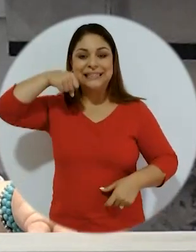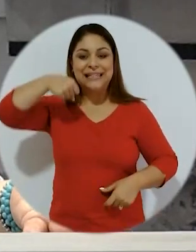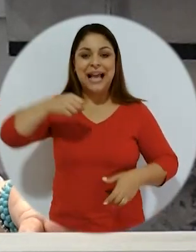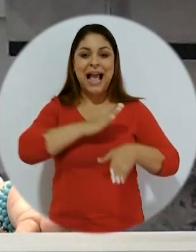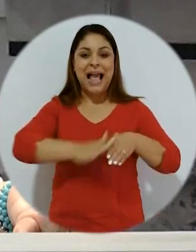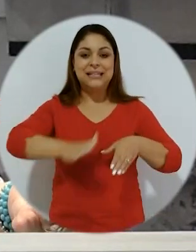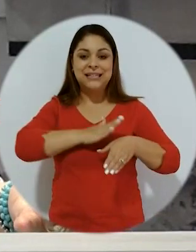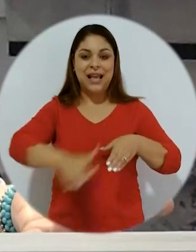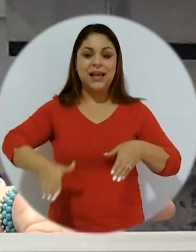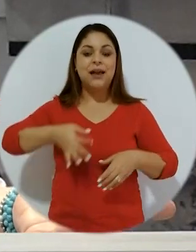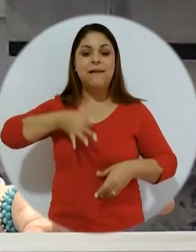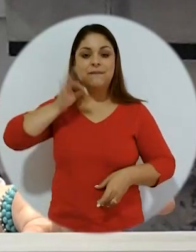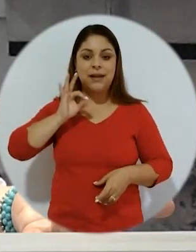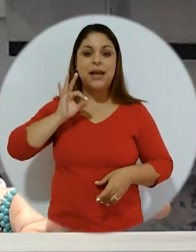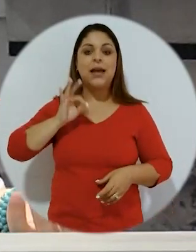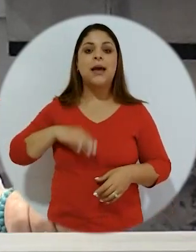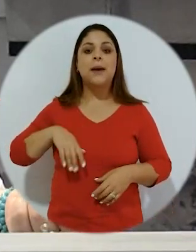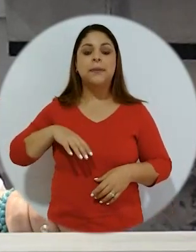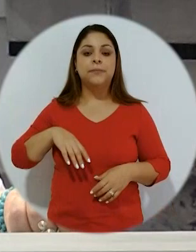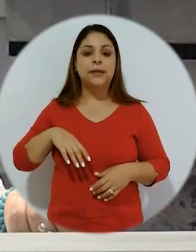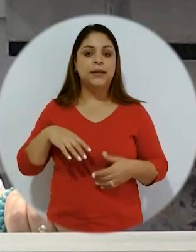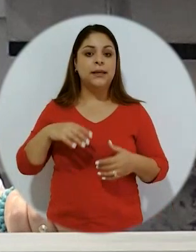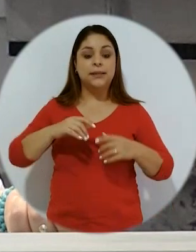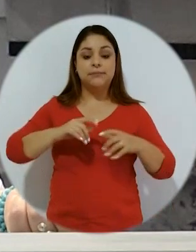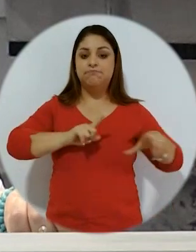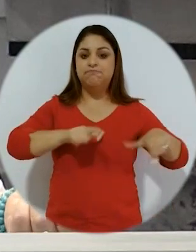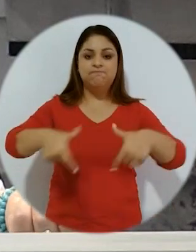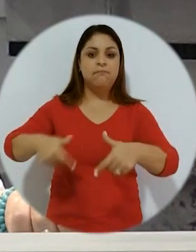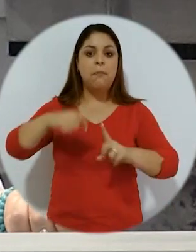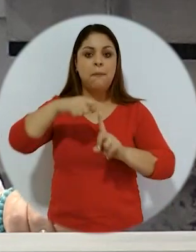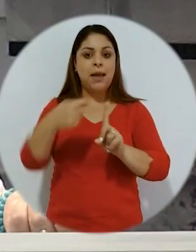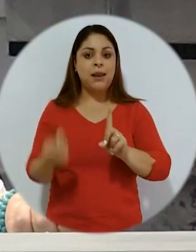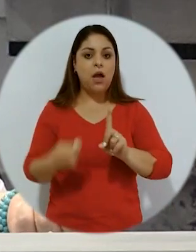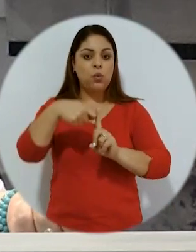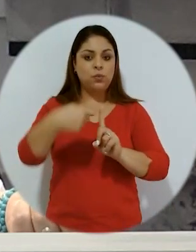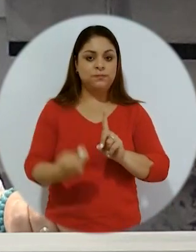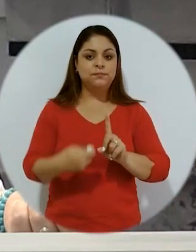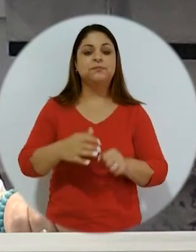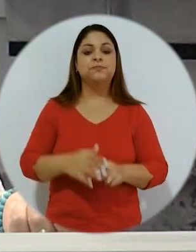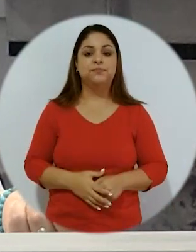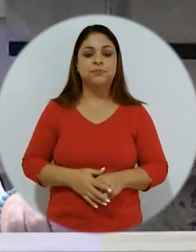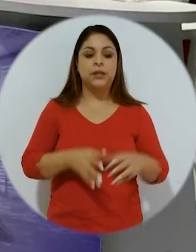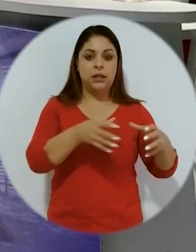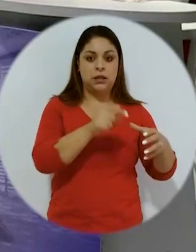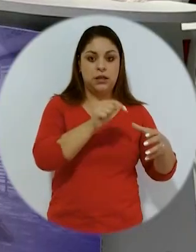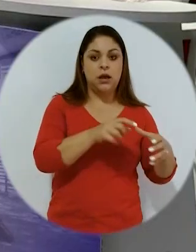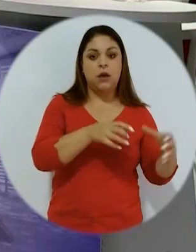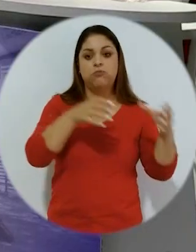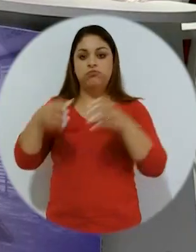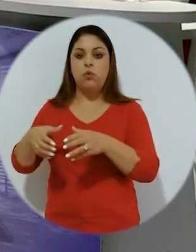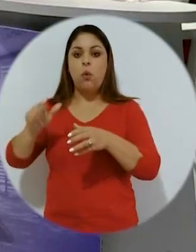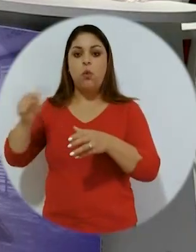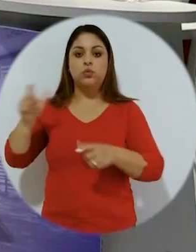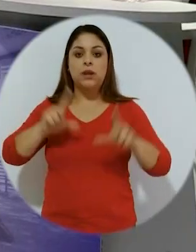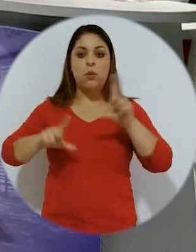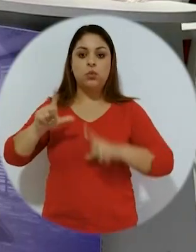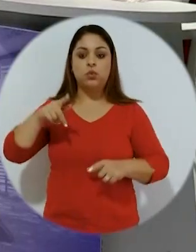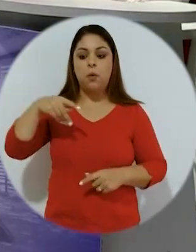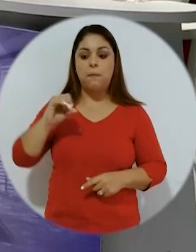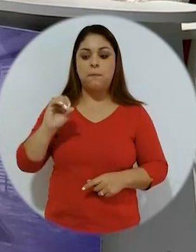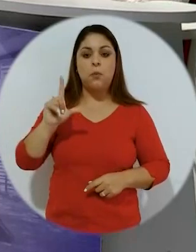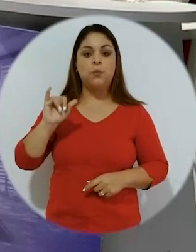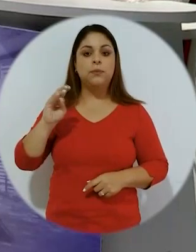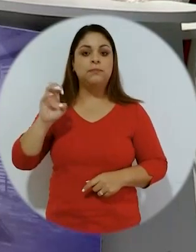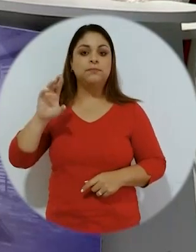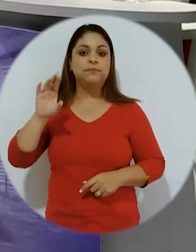de caña, de café, de bambú, trabajamos con desechos de banano. Tenemos otro laboratorio, el laboratorio de polímeros,